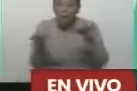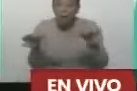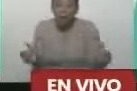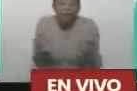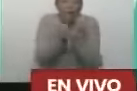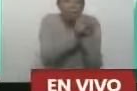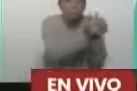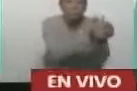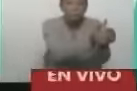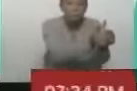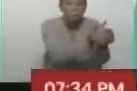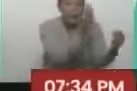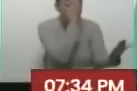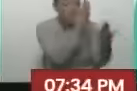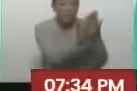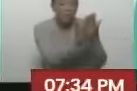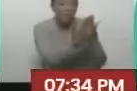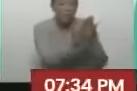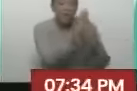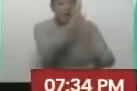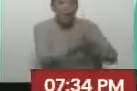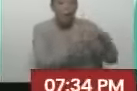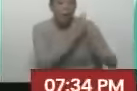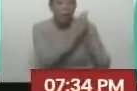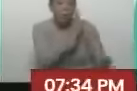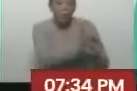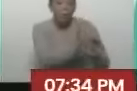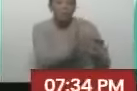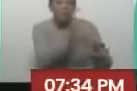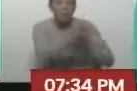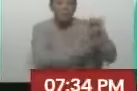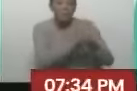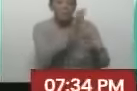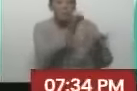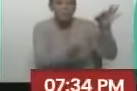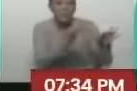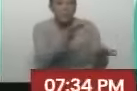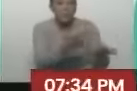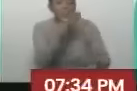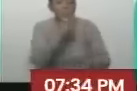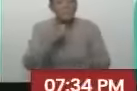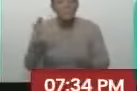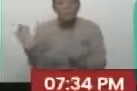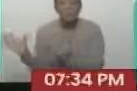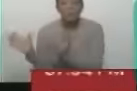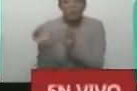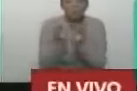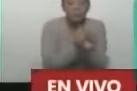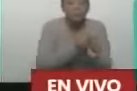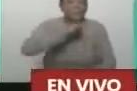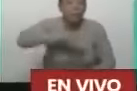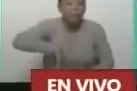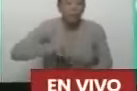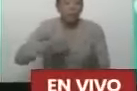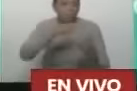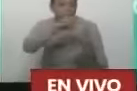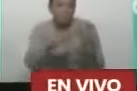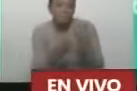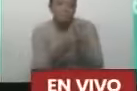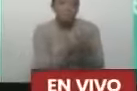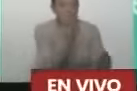mundo los mejores especialistas de Venezuela con los mejores historiadores para